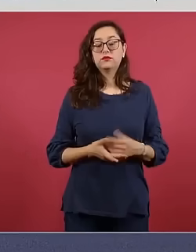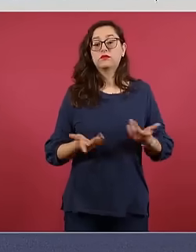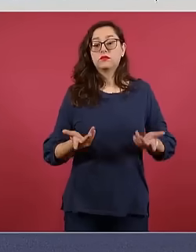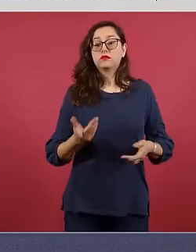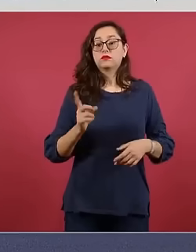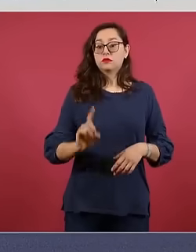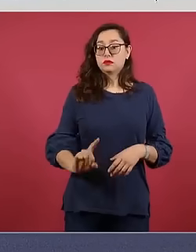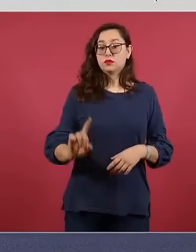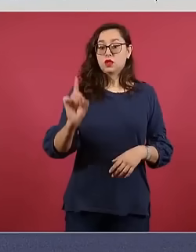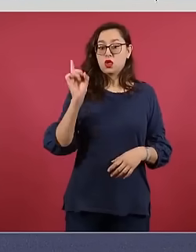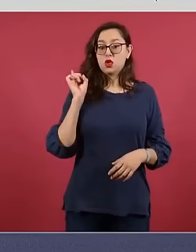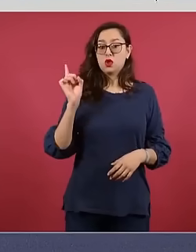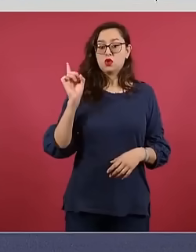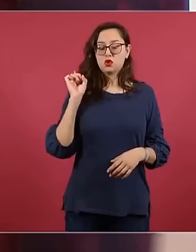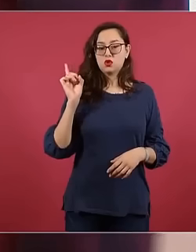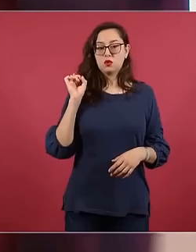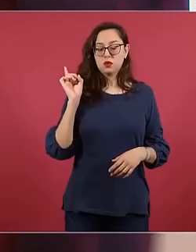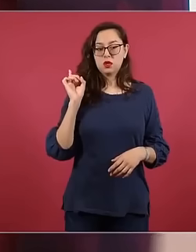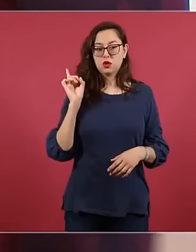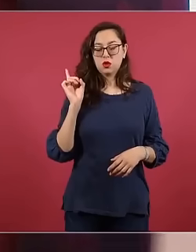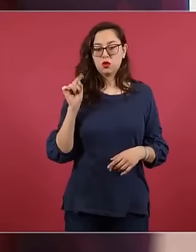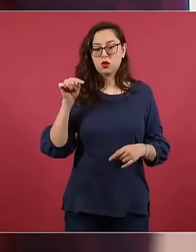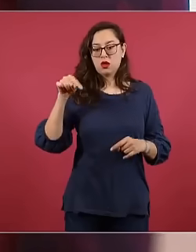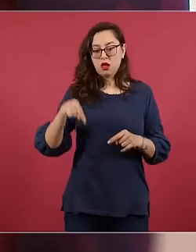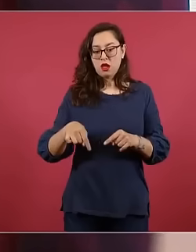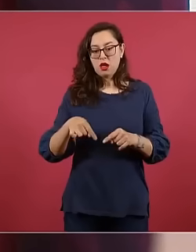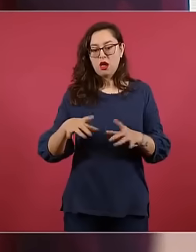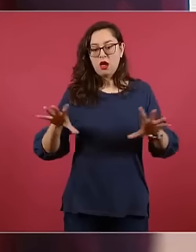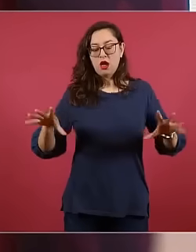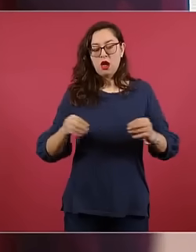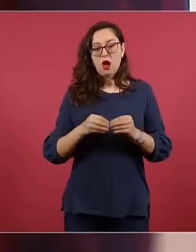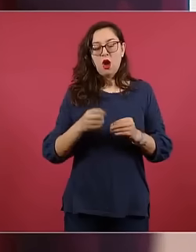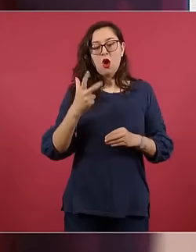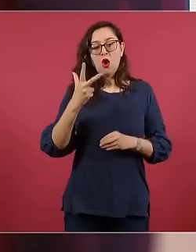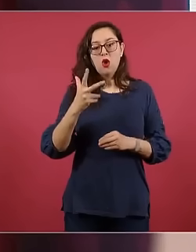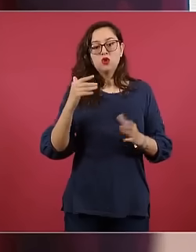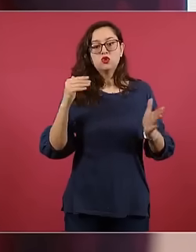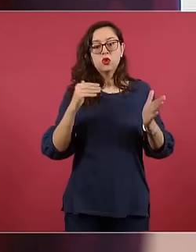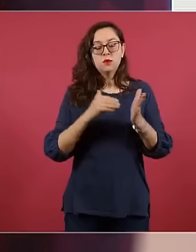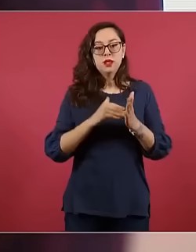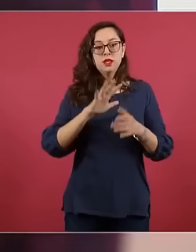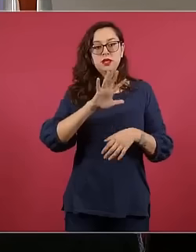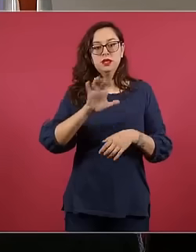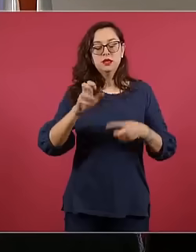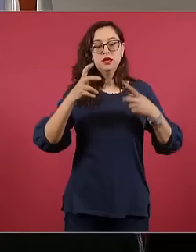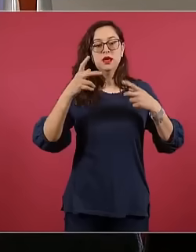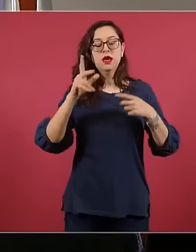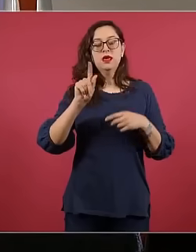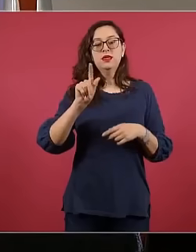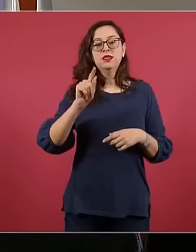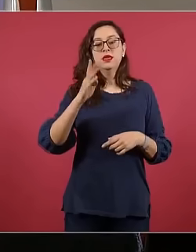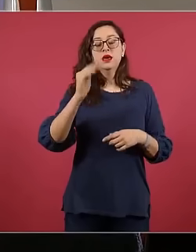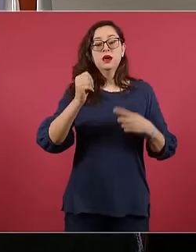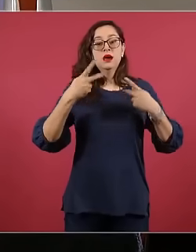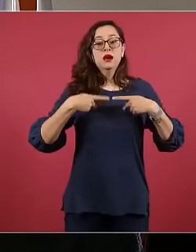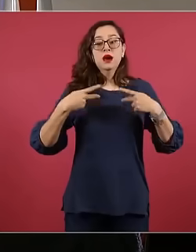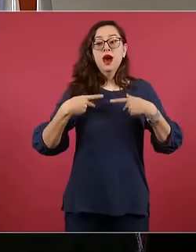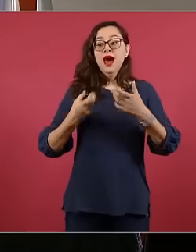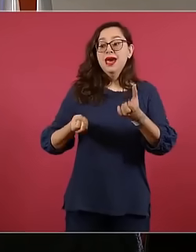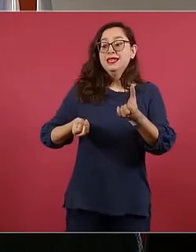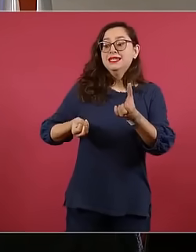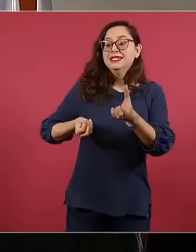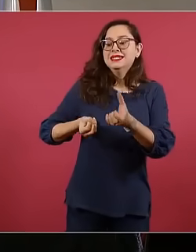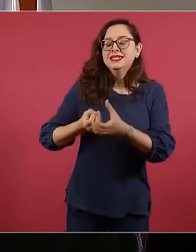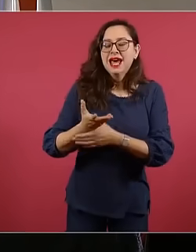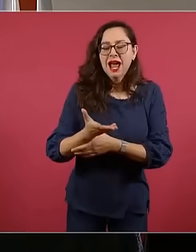día de funcionamiento general, tuvimos 8.579. Esto puede deberse a que fue